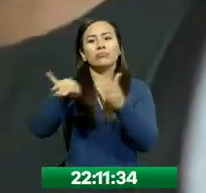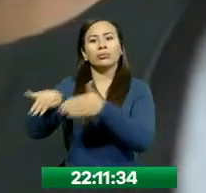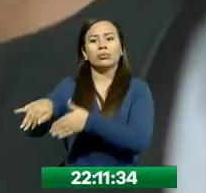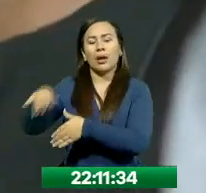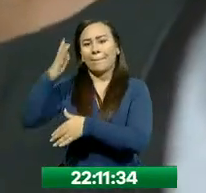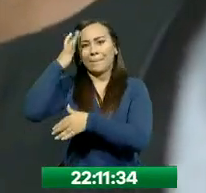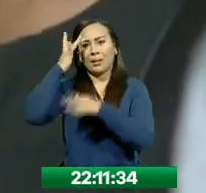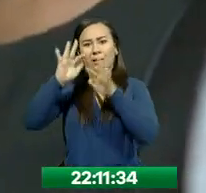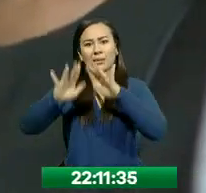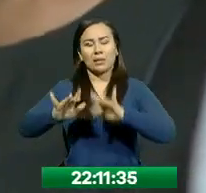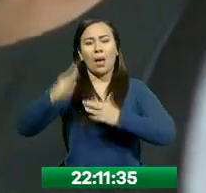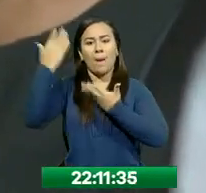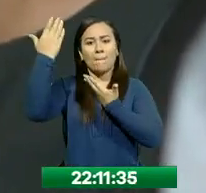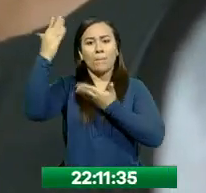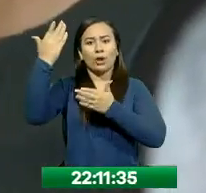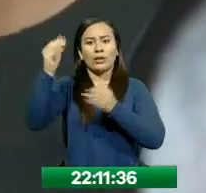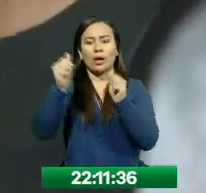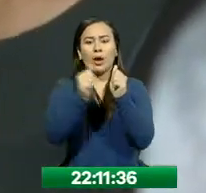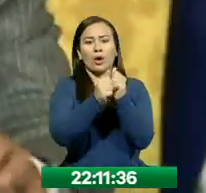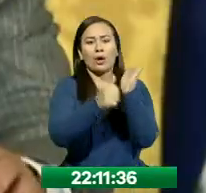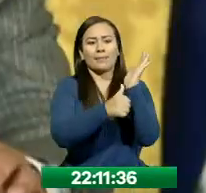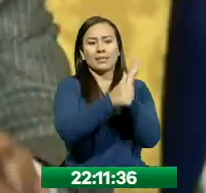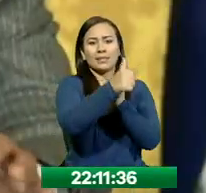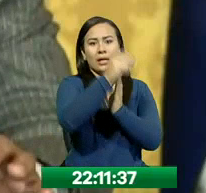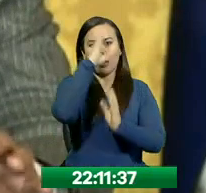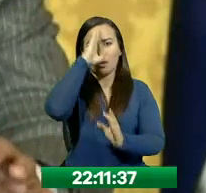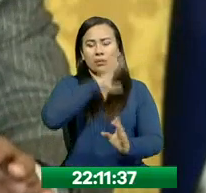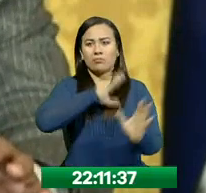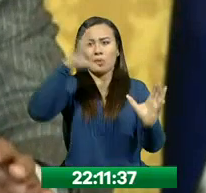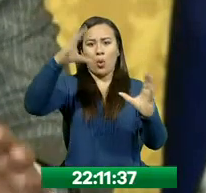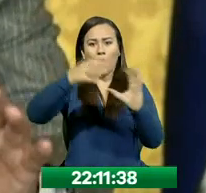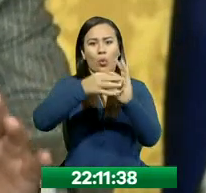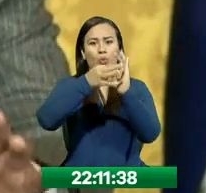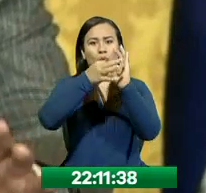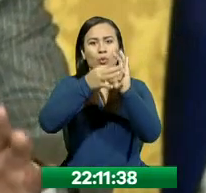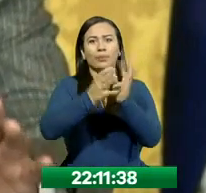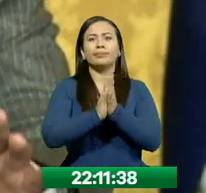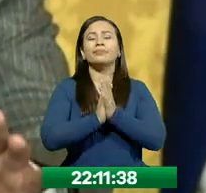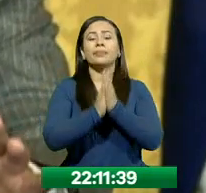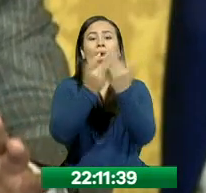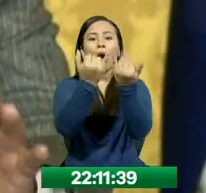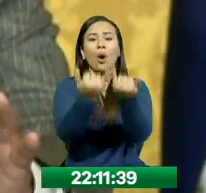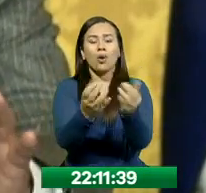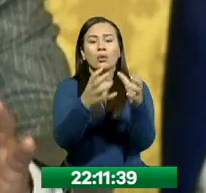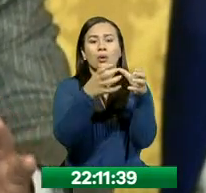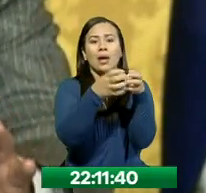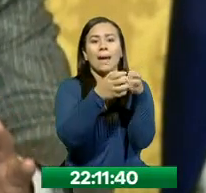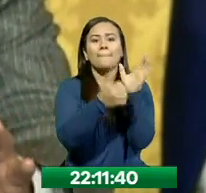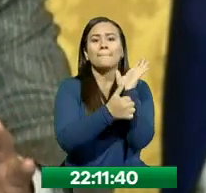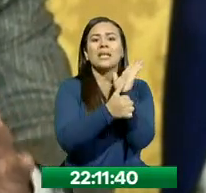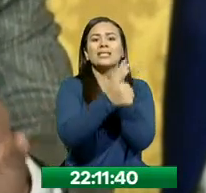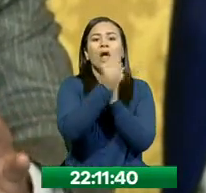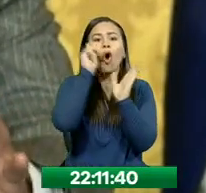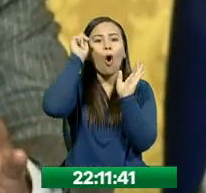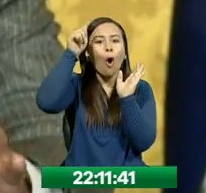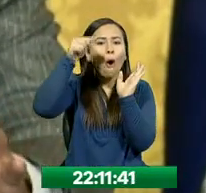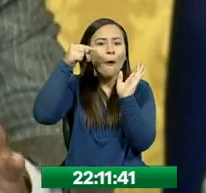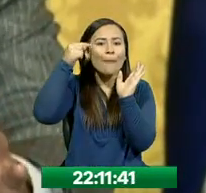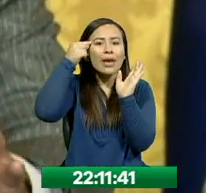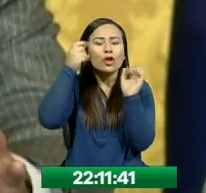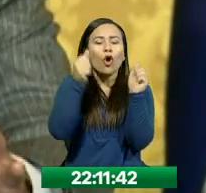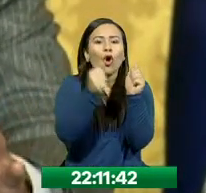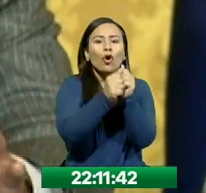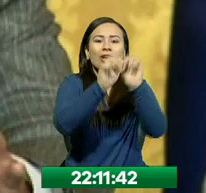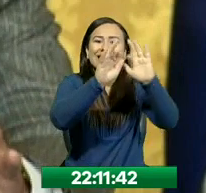que se fusiona con el Ministerio del Interior. Hoy inicia la creación del Ministerio de Gobierno, que se fusionará con la Secretaría